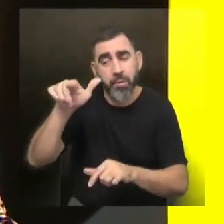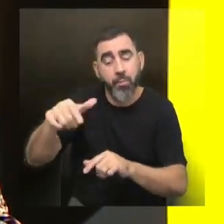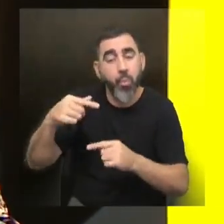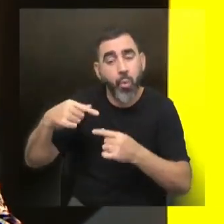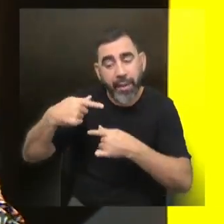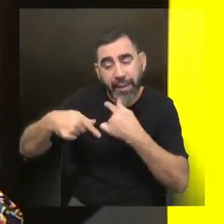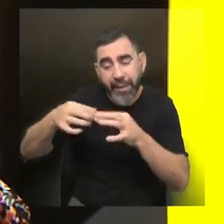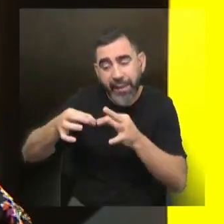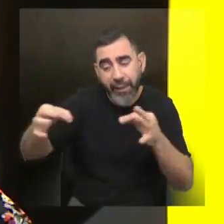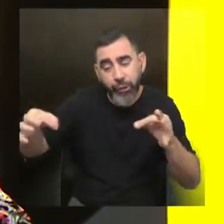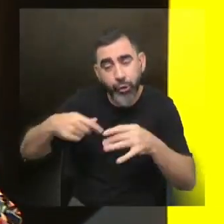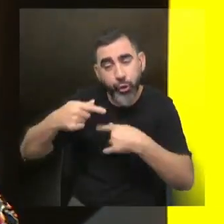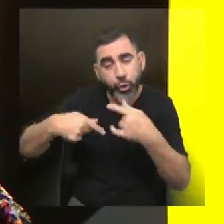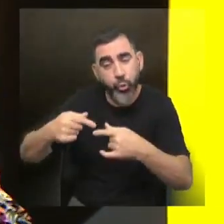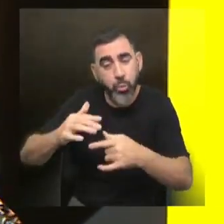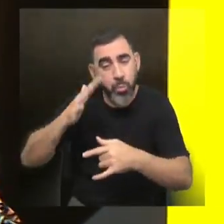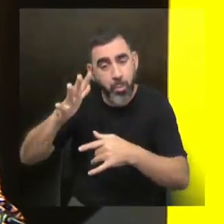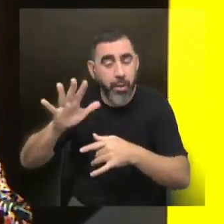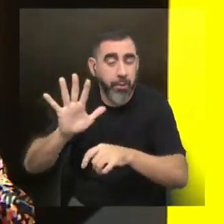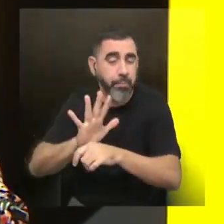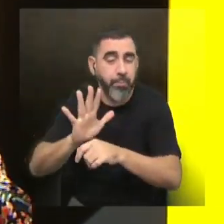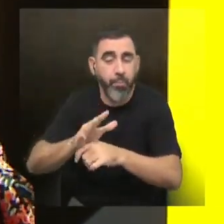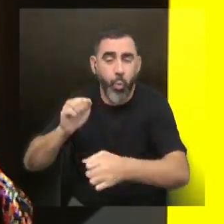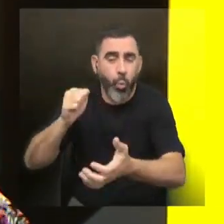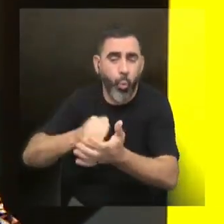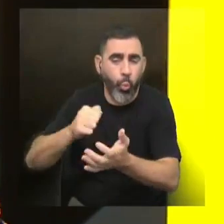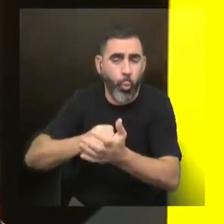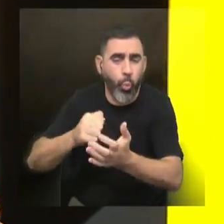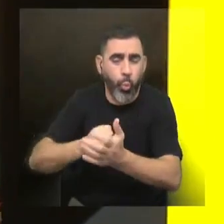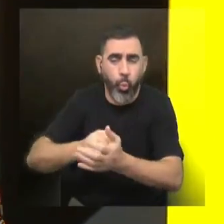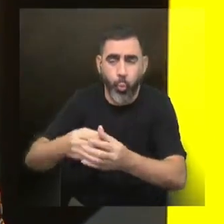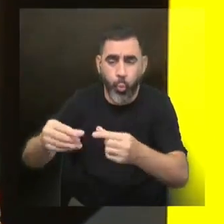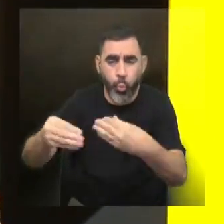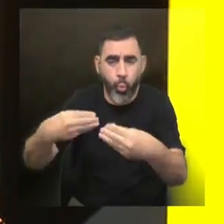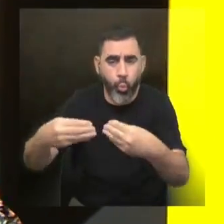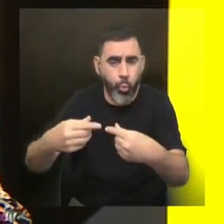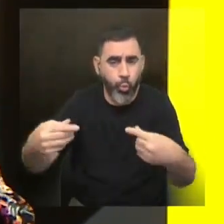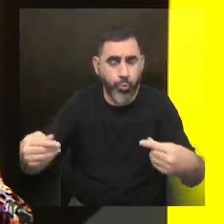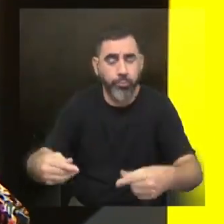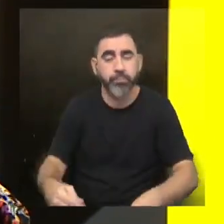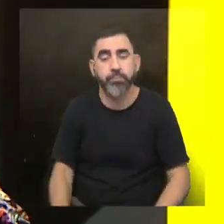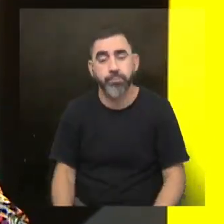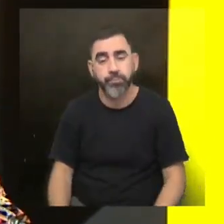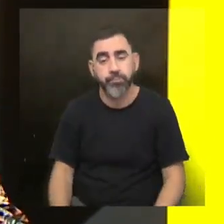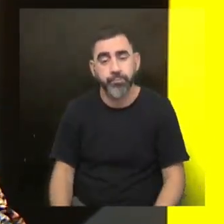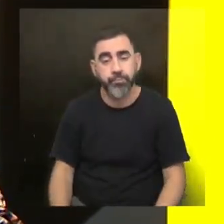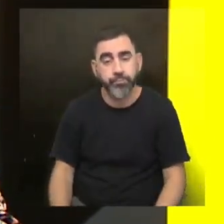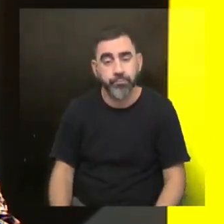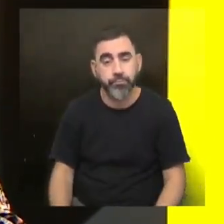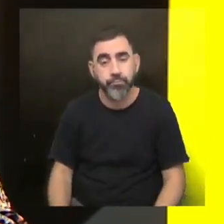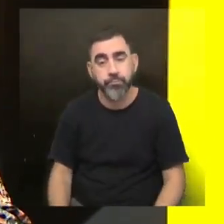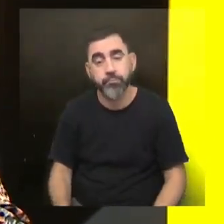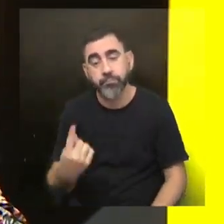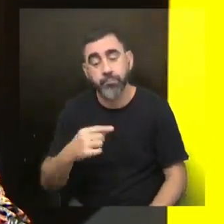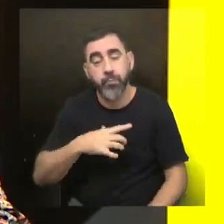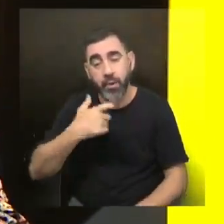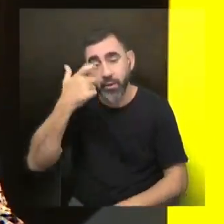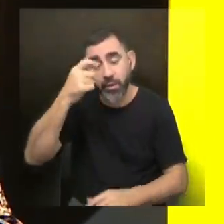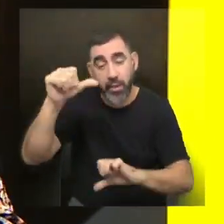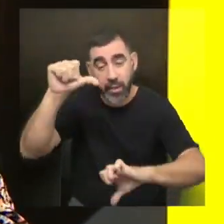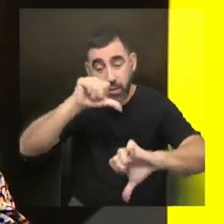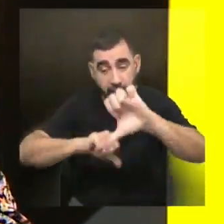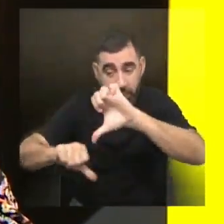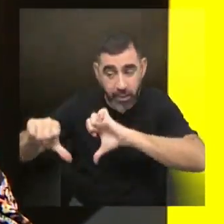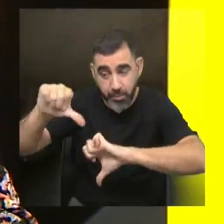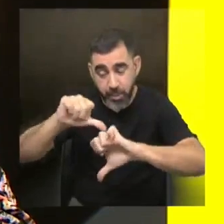hilo, claro, ¿no? Sí, Nos imaginamos, como dice Pablo, recubierta de algún tipo de material. Exacto. Por eso acá intervienen como ciencias la